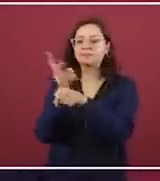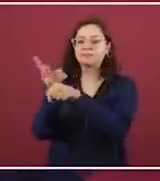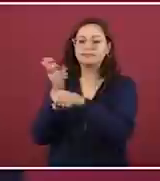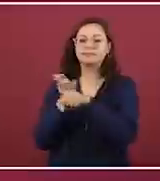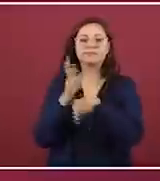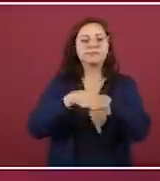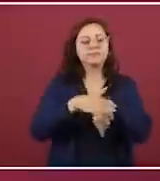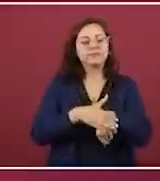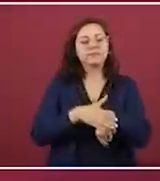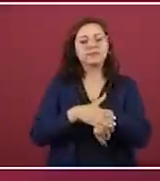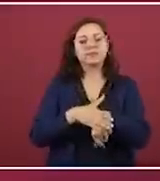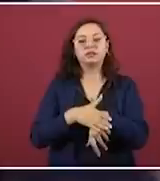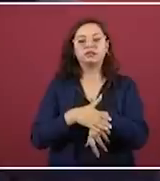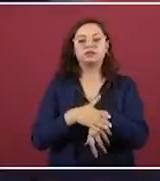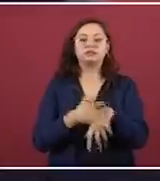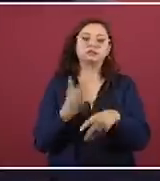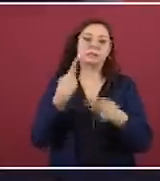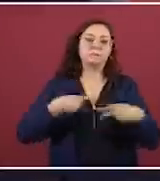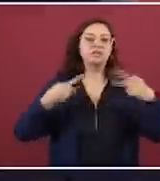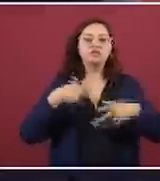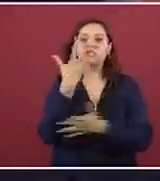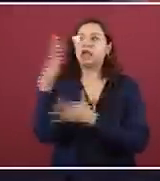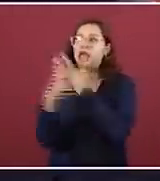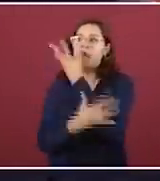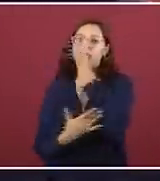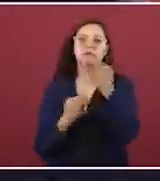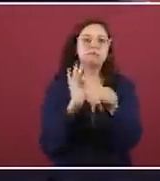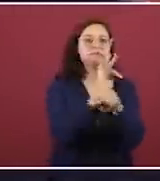a los ambientalistas,